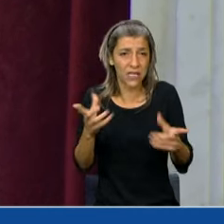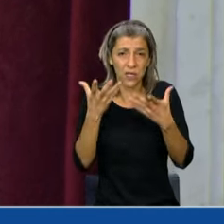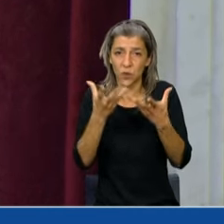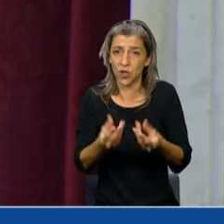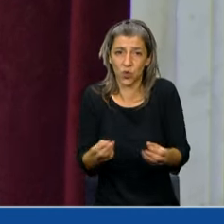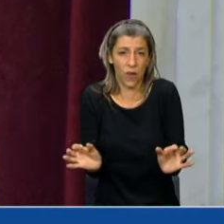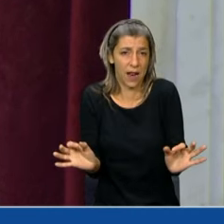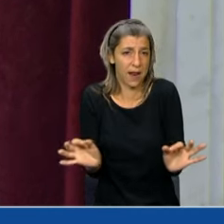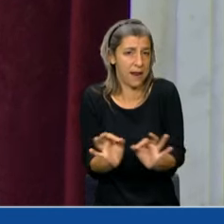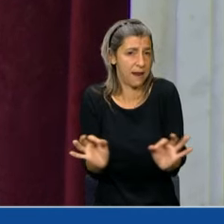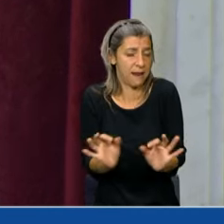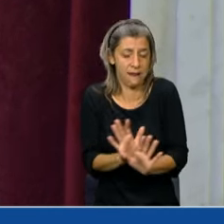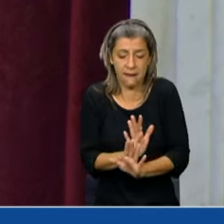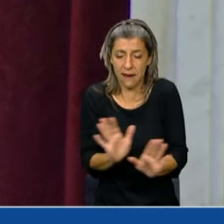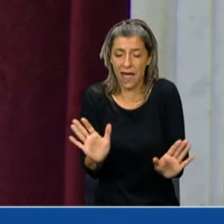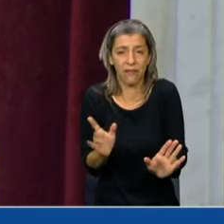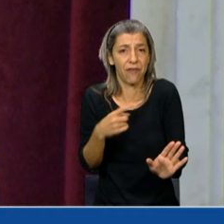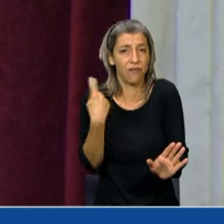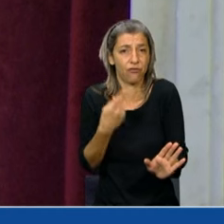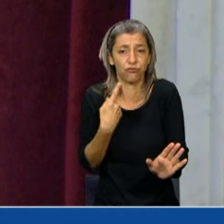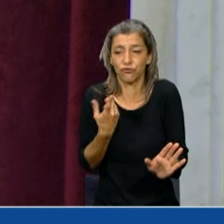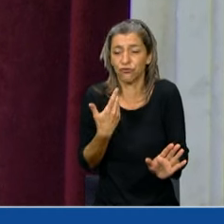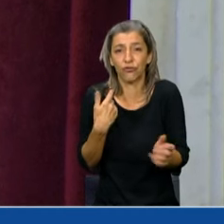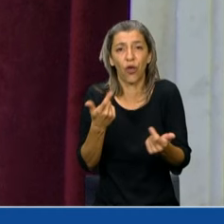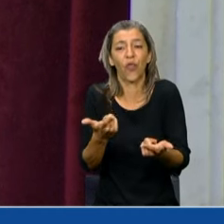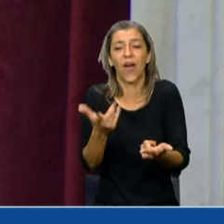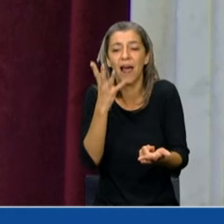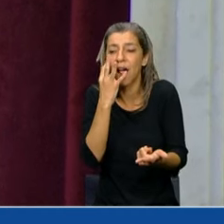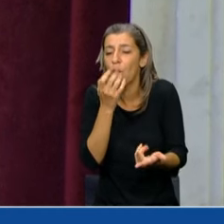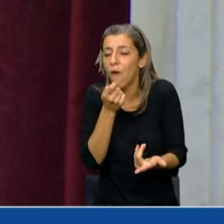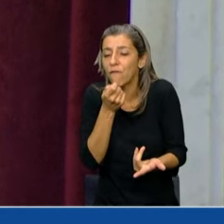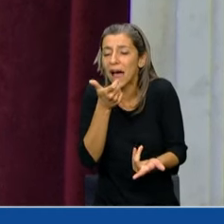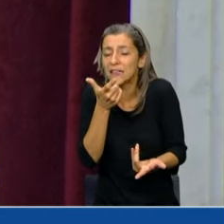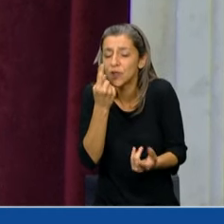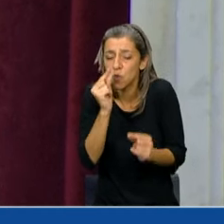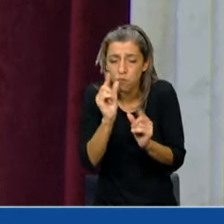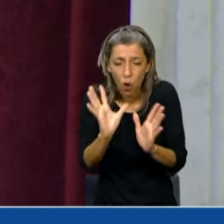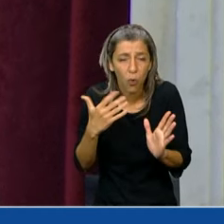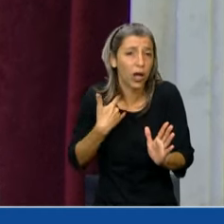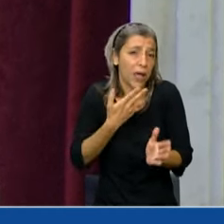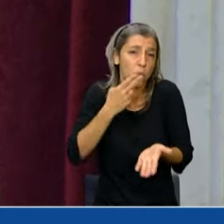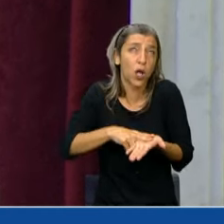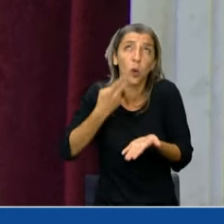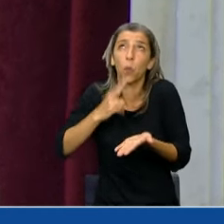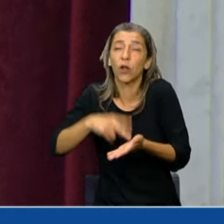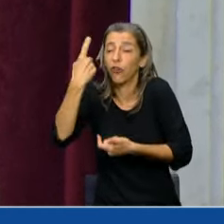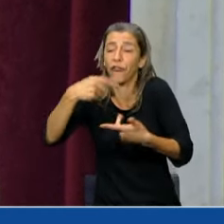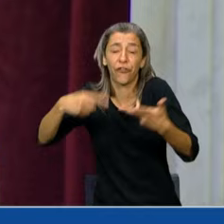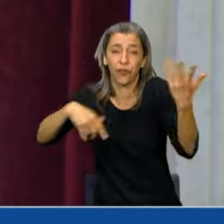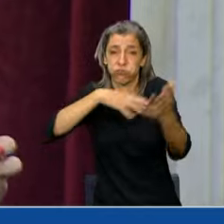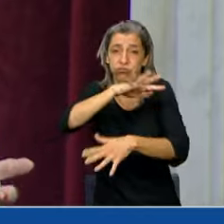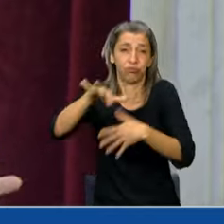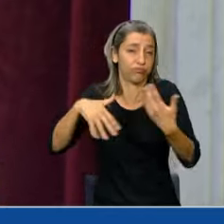a que podamos simplificar aunque sea un poquito la maraña de impuestos que hay en nuestro país Muchas